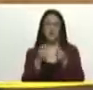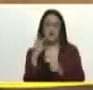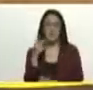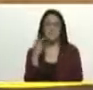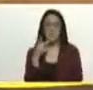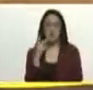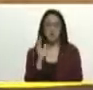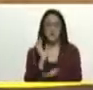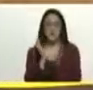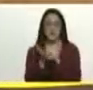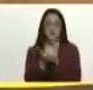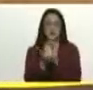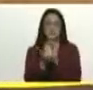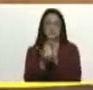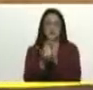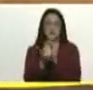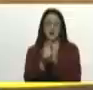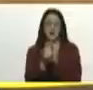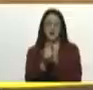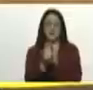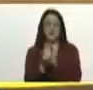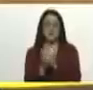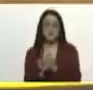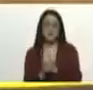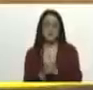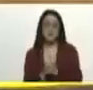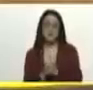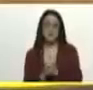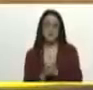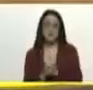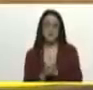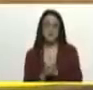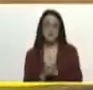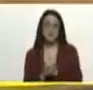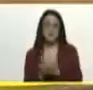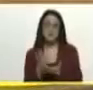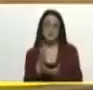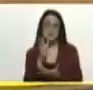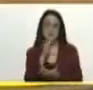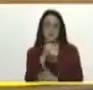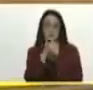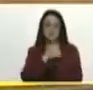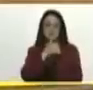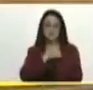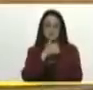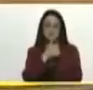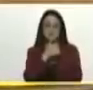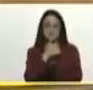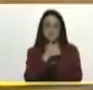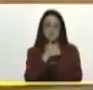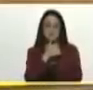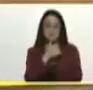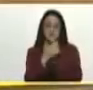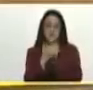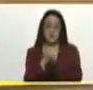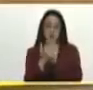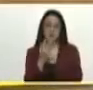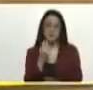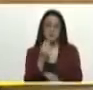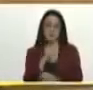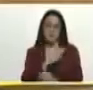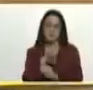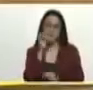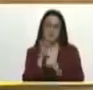política climática, todo, hemos sido intolerantes. Y tengo mucho